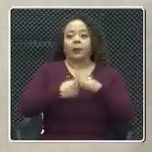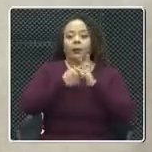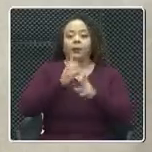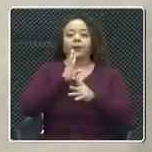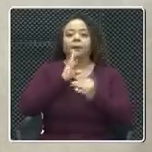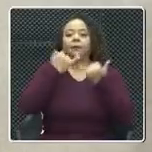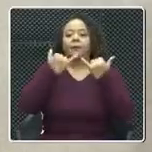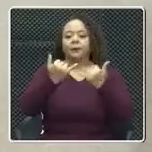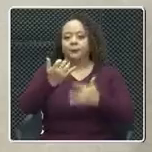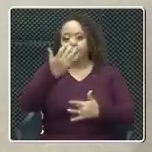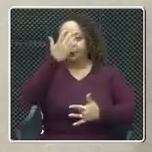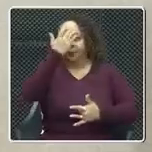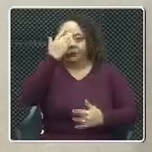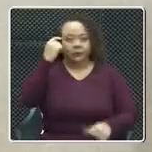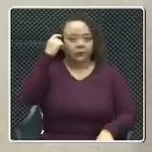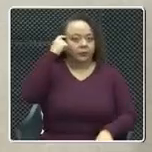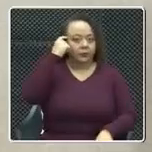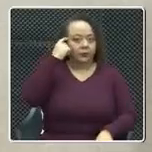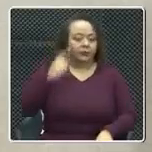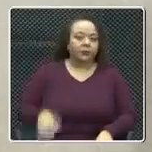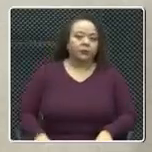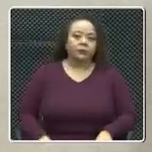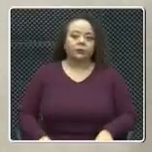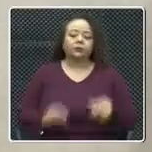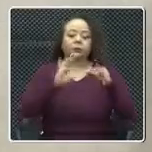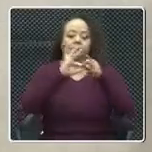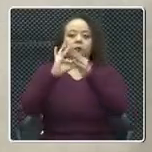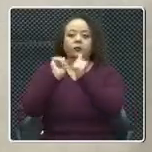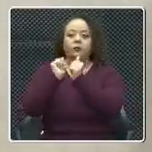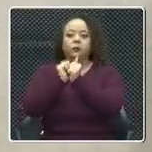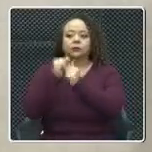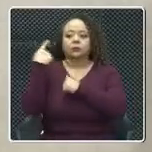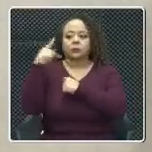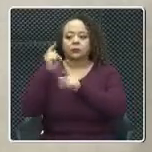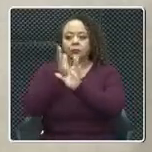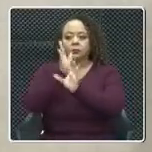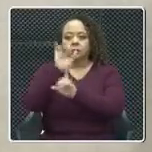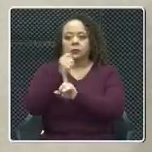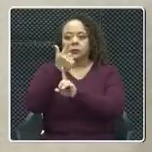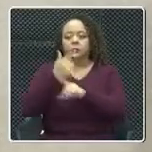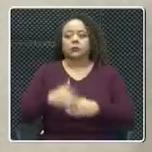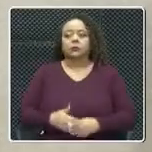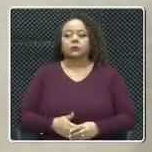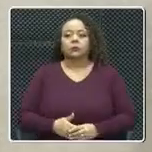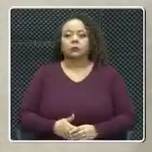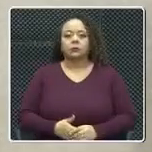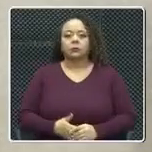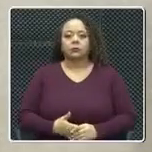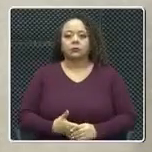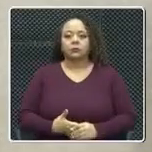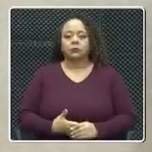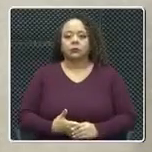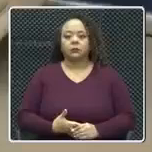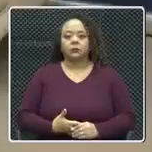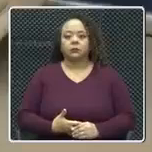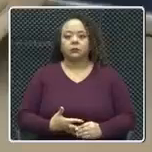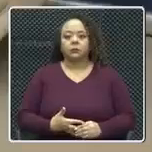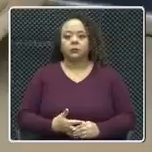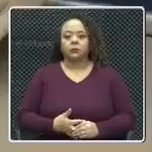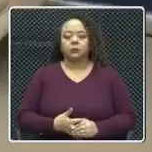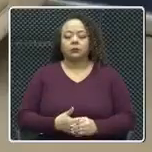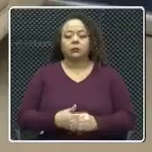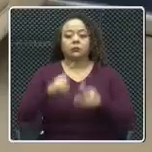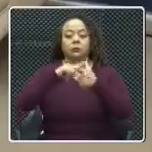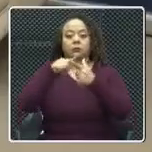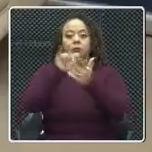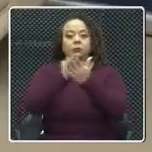hablar de ya enfermedades mentales que están relacionadas con el riesgo psicosocial, ¿verdad? Entonces, esa es la parte, digamos,